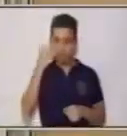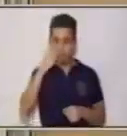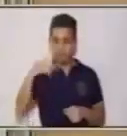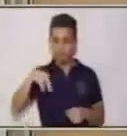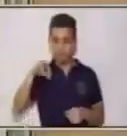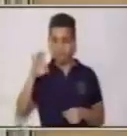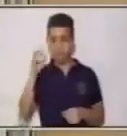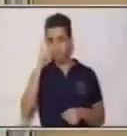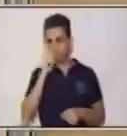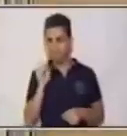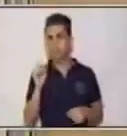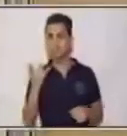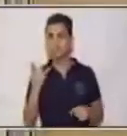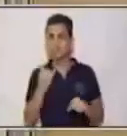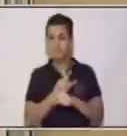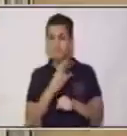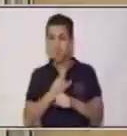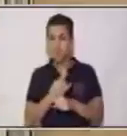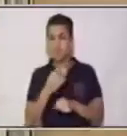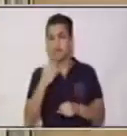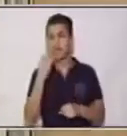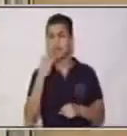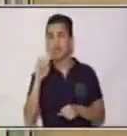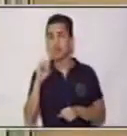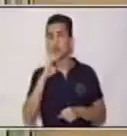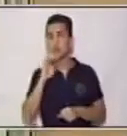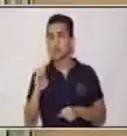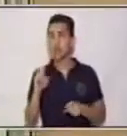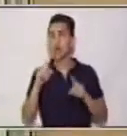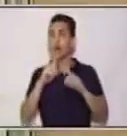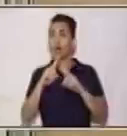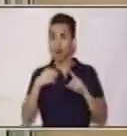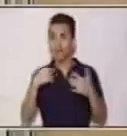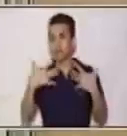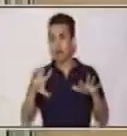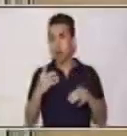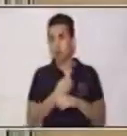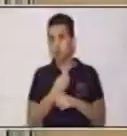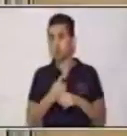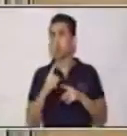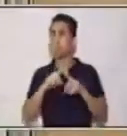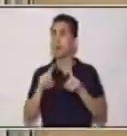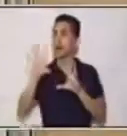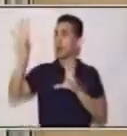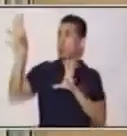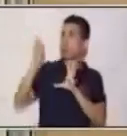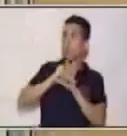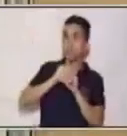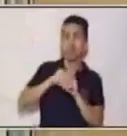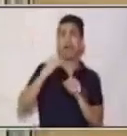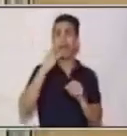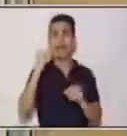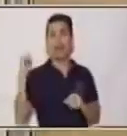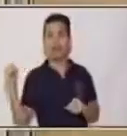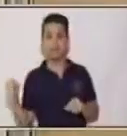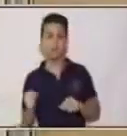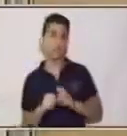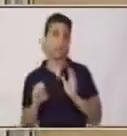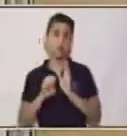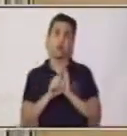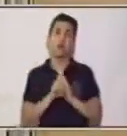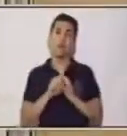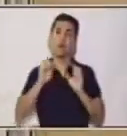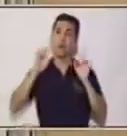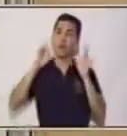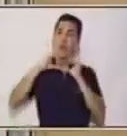que se usan en el idioma español, pero que provienen de la lengua inglesa. Por ejemplo, la palabra Wi-Fi, la palabra